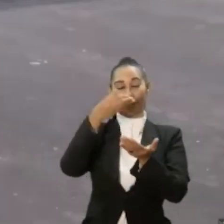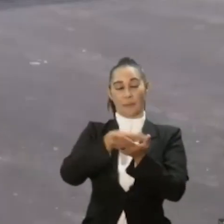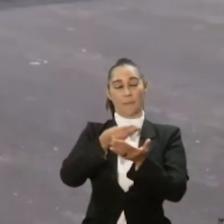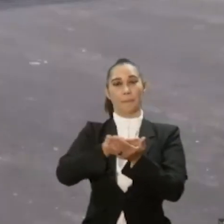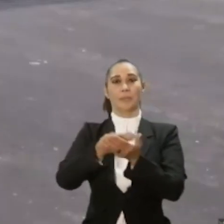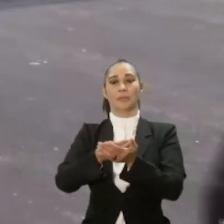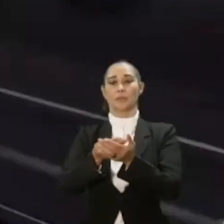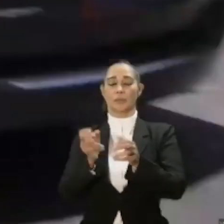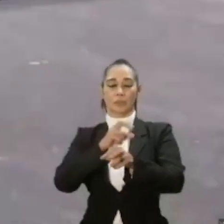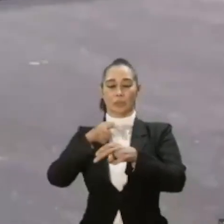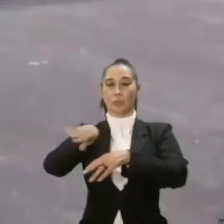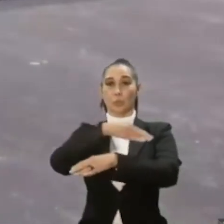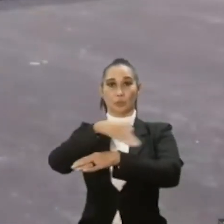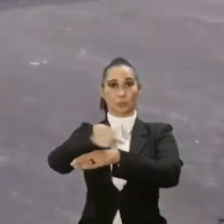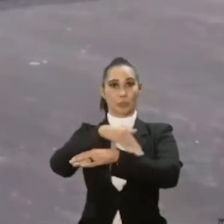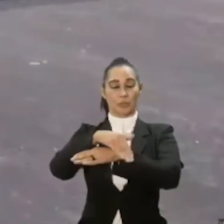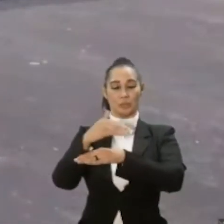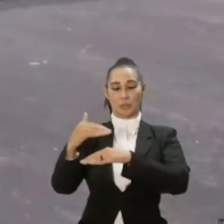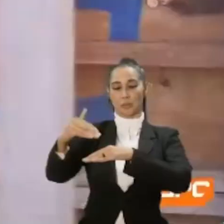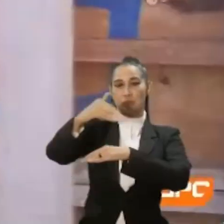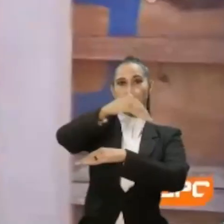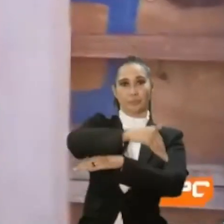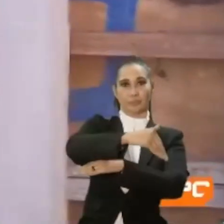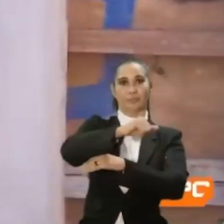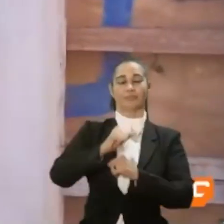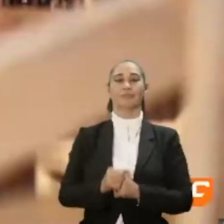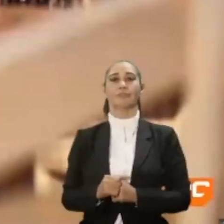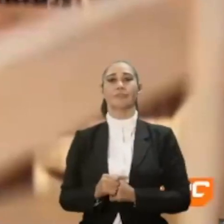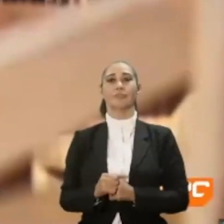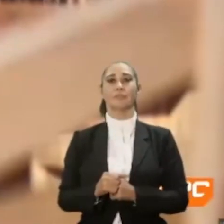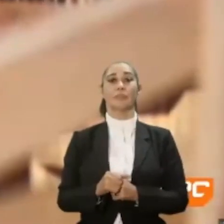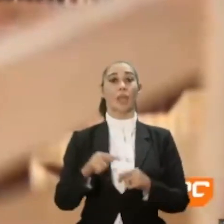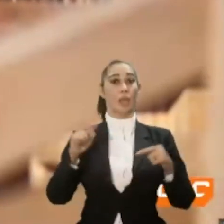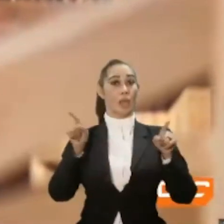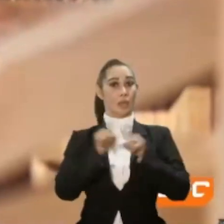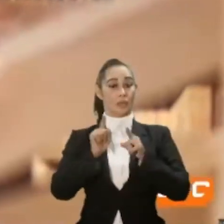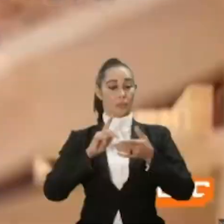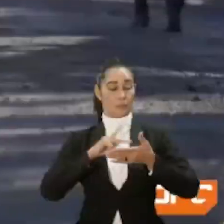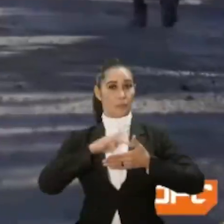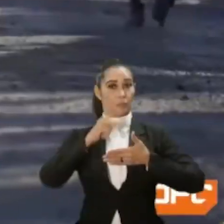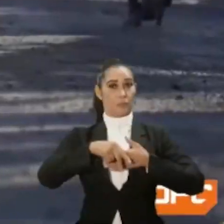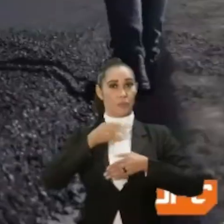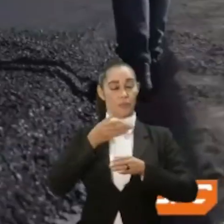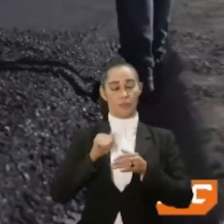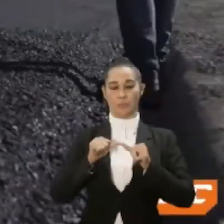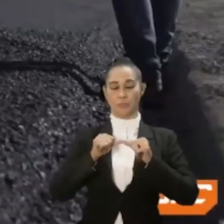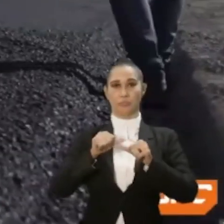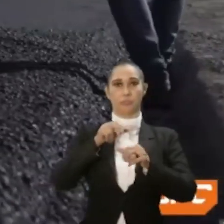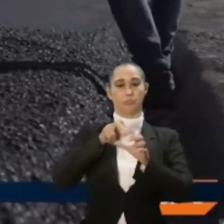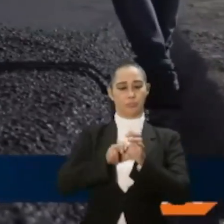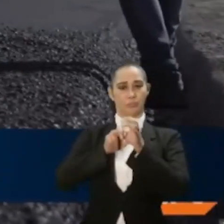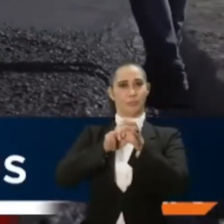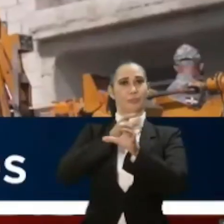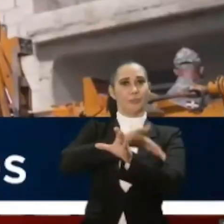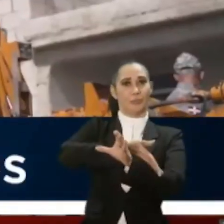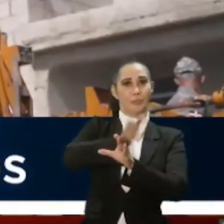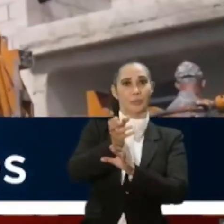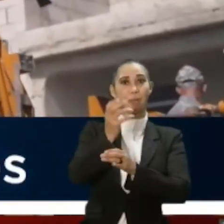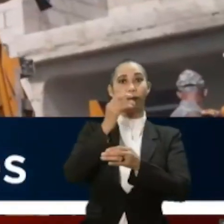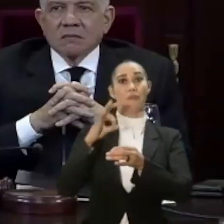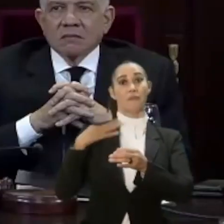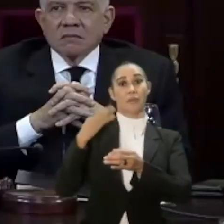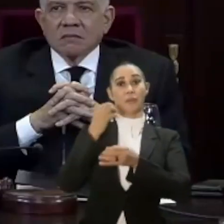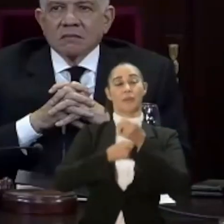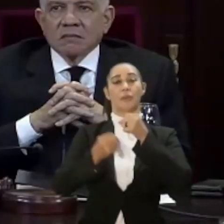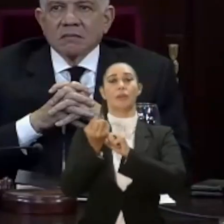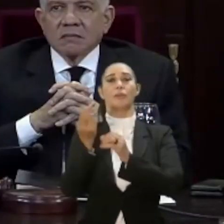y contenes a nivel nacional. Respecto a nuestro programa de mantenimiento vial, desde febrero del 2022 a febrero